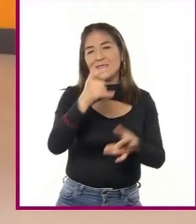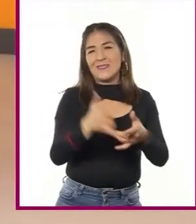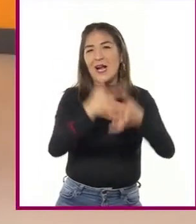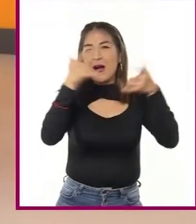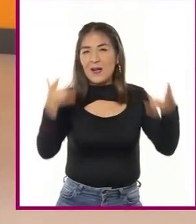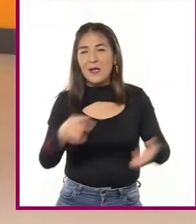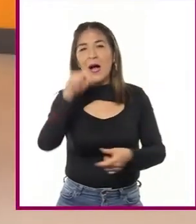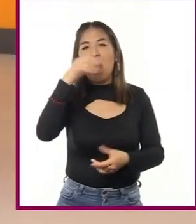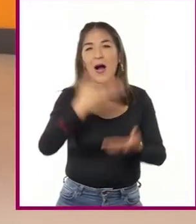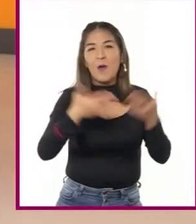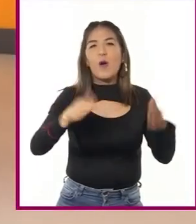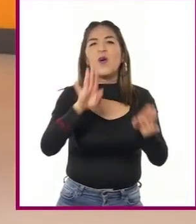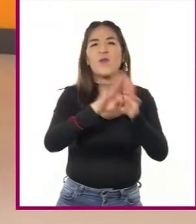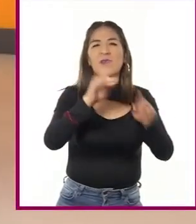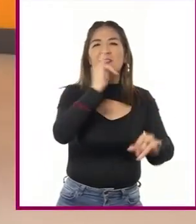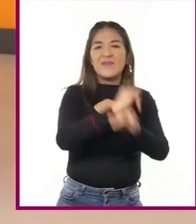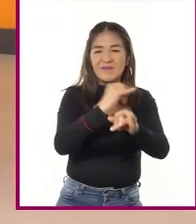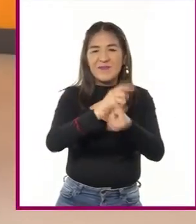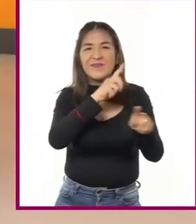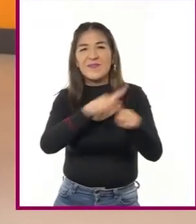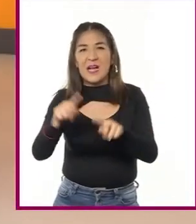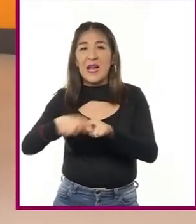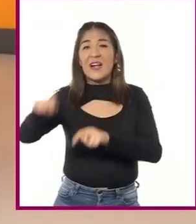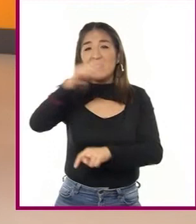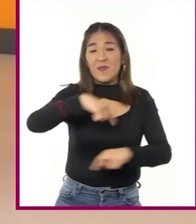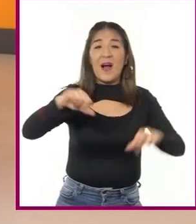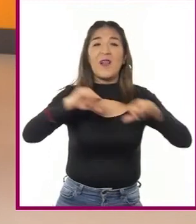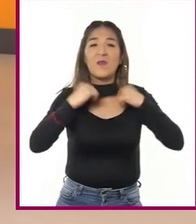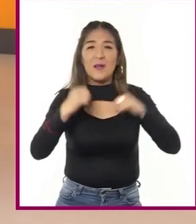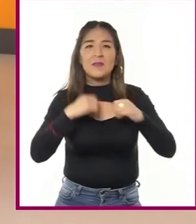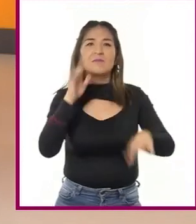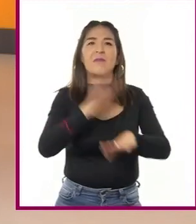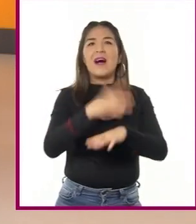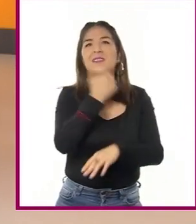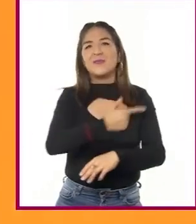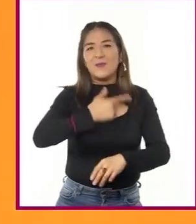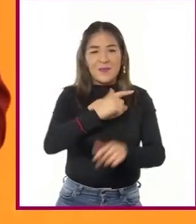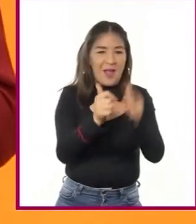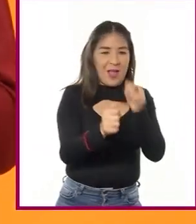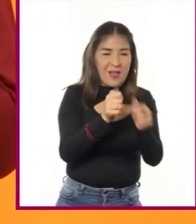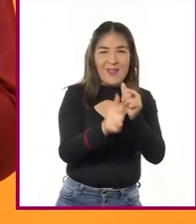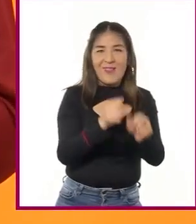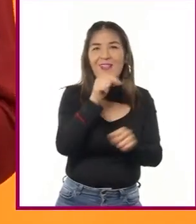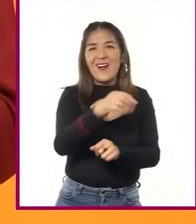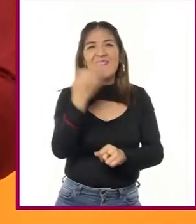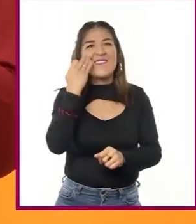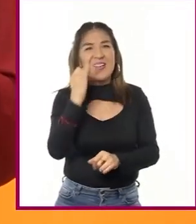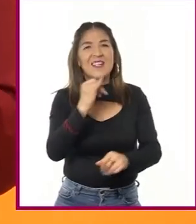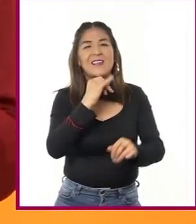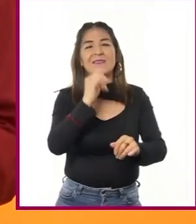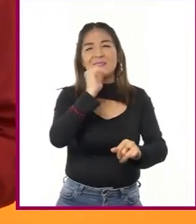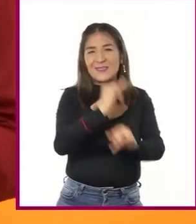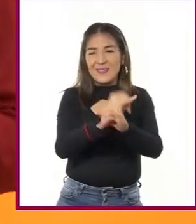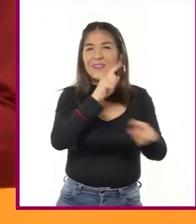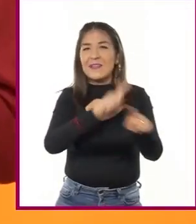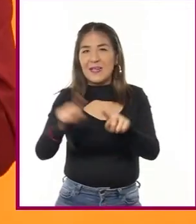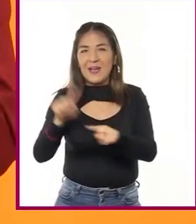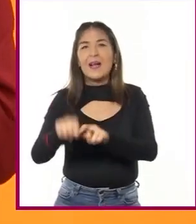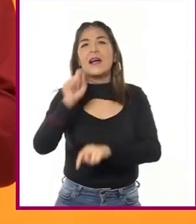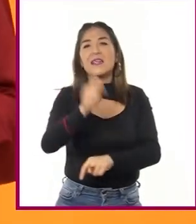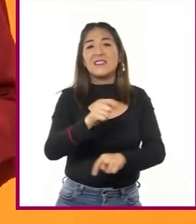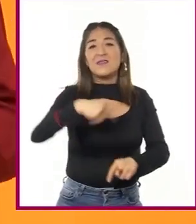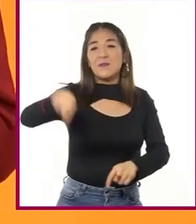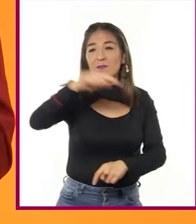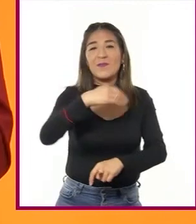las y los adolescentes viven buena parte de su vida en las redes sociales. Esto para las y los familiares